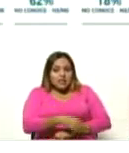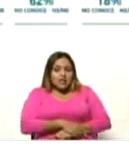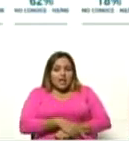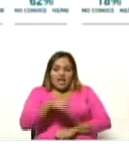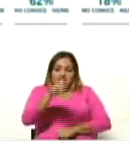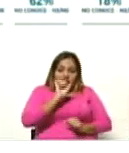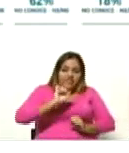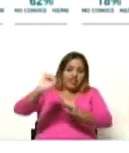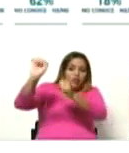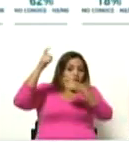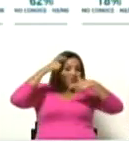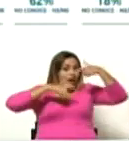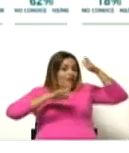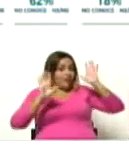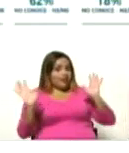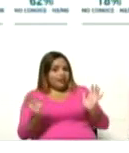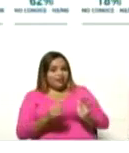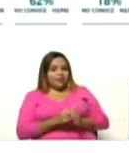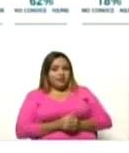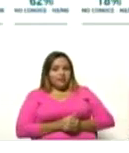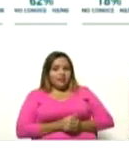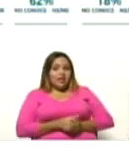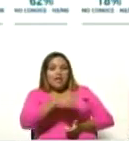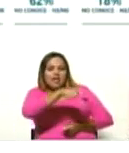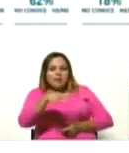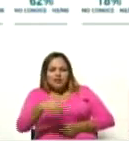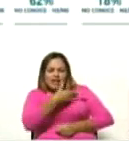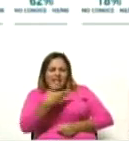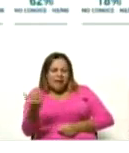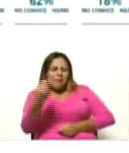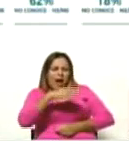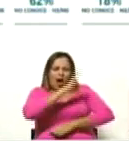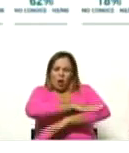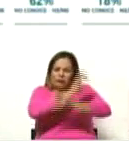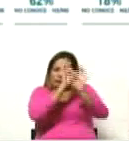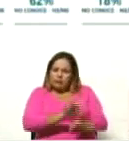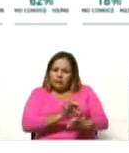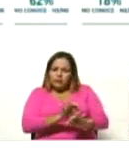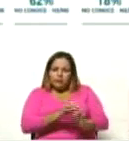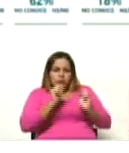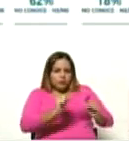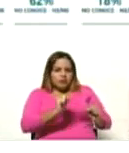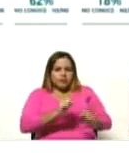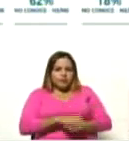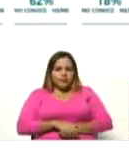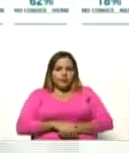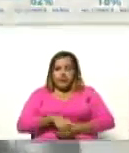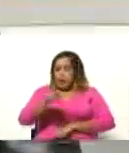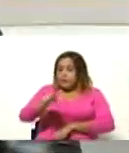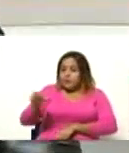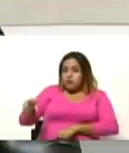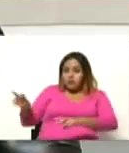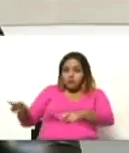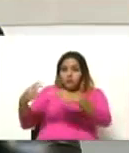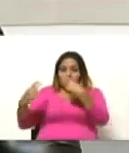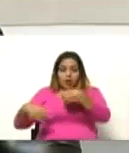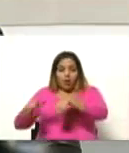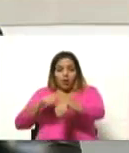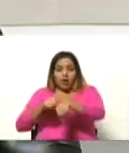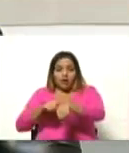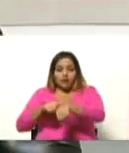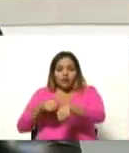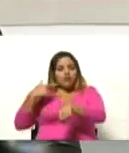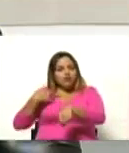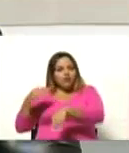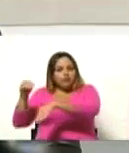a Chávez. la gente demanda carácter. Si hay alguien cruel que nos esté sintonizando en este momento, más de uno le